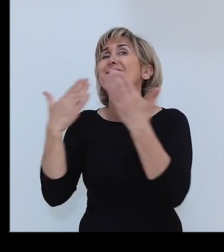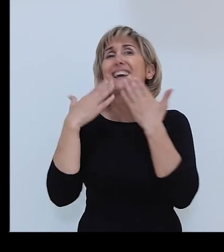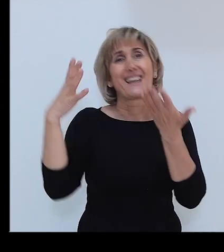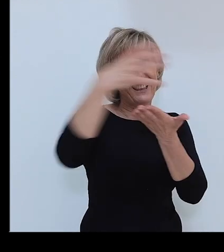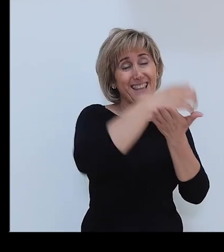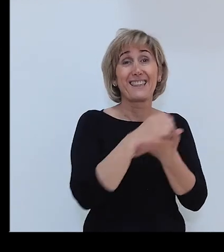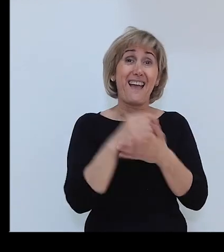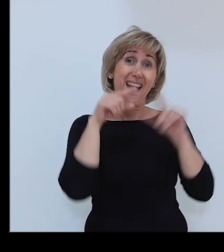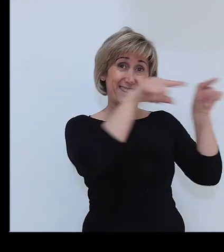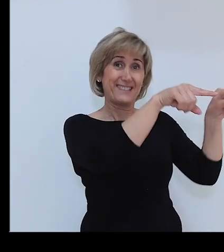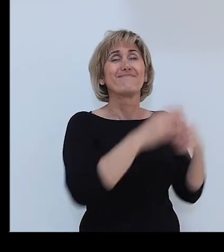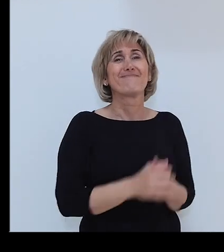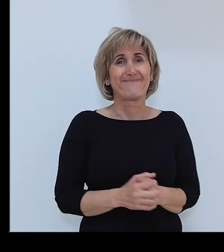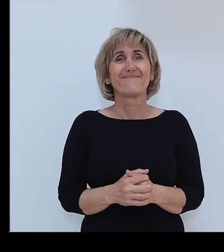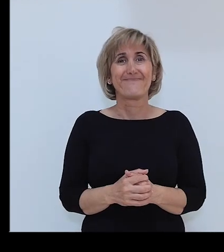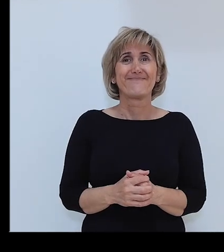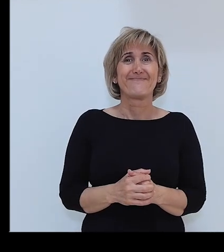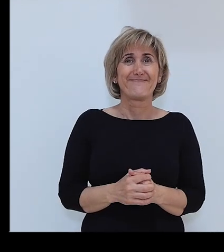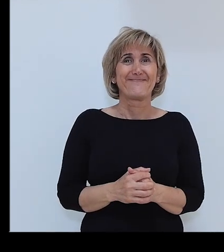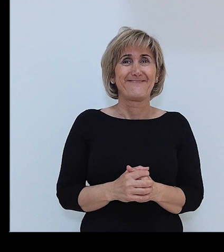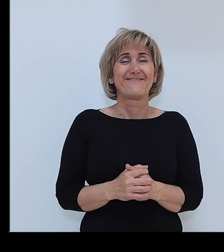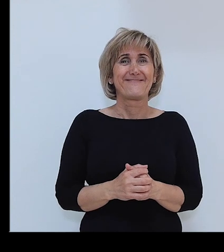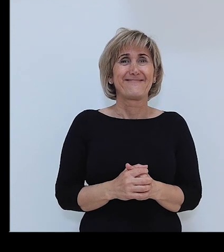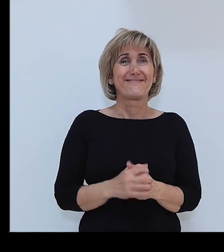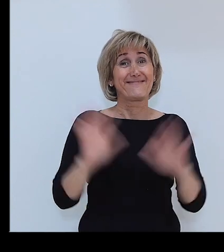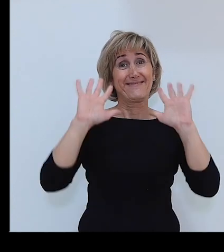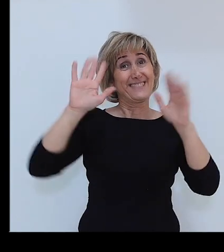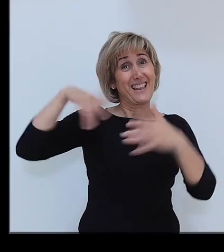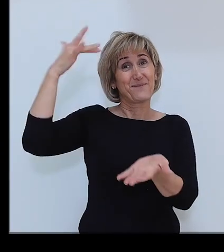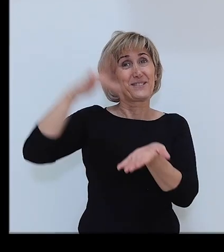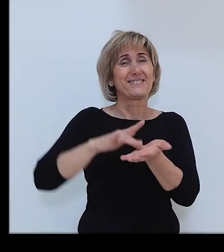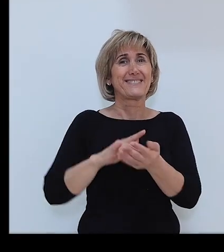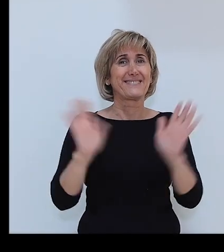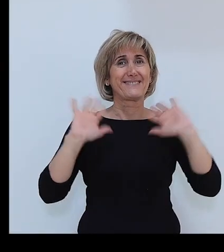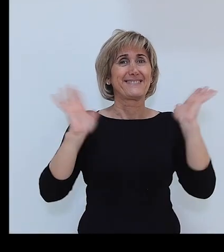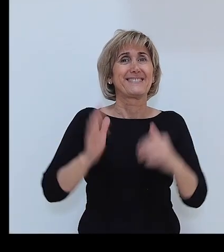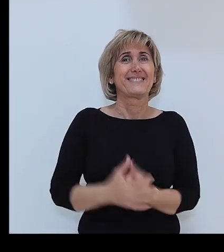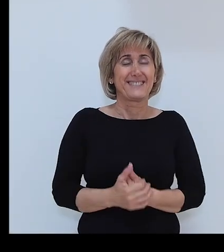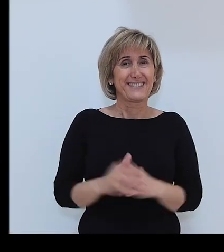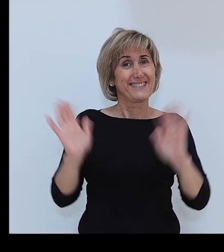tertulianas y a todo el equipo, gracias. A Antonio, a Eva, muchísimas gracias.